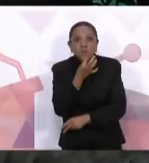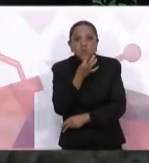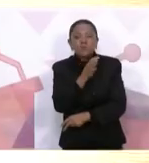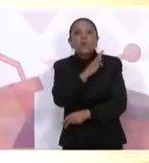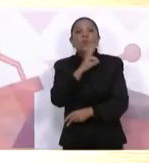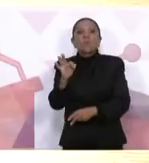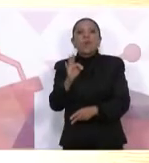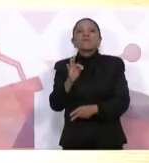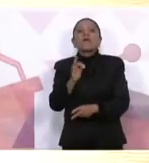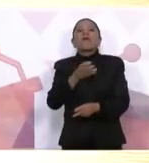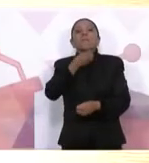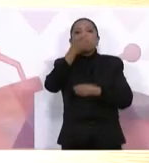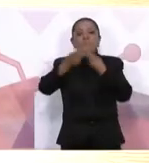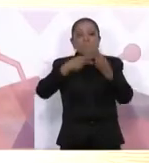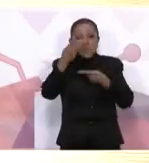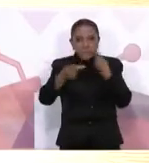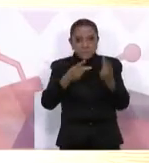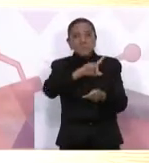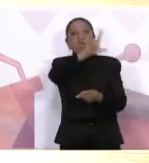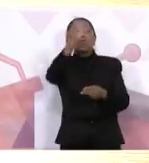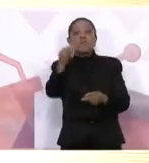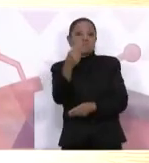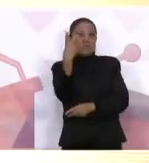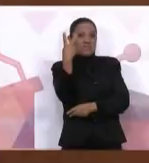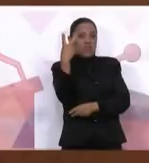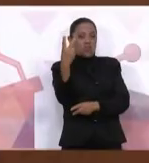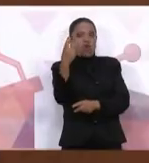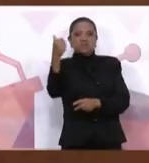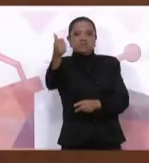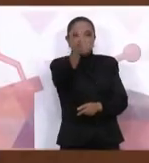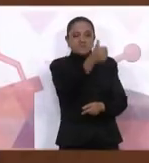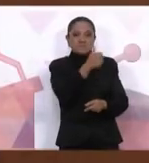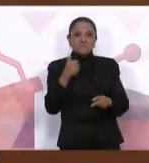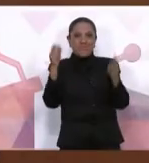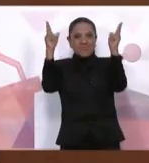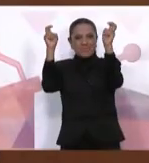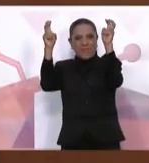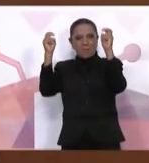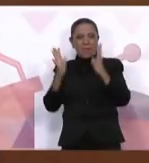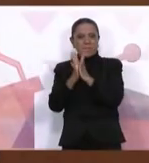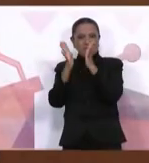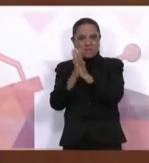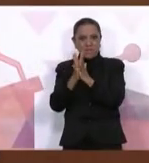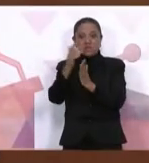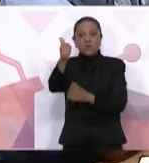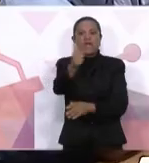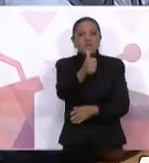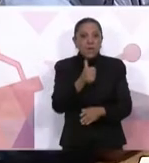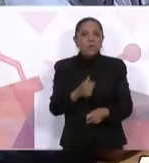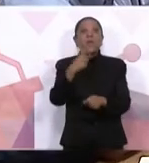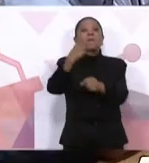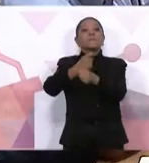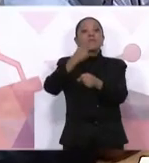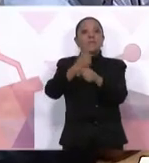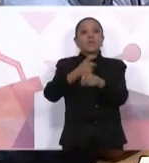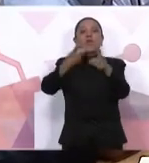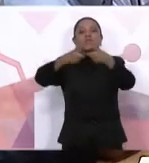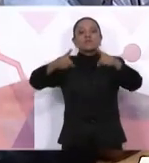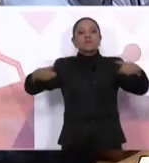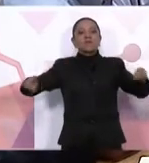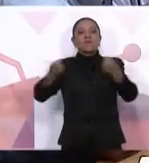dos rondas de participación temáticas la primera versará sobre desarrollo social la segunda sobre